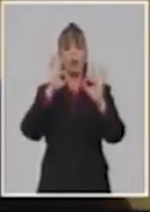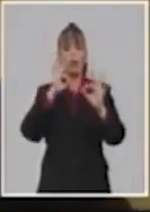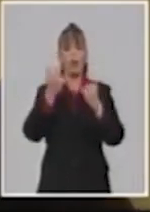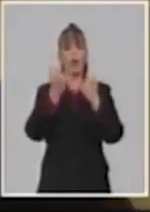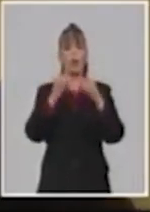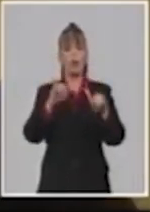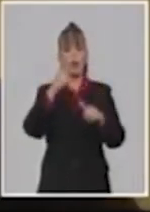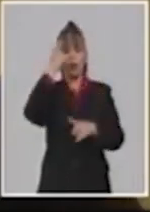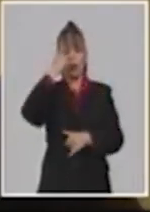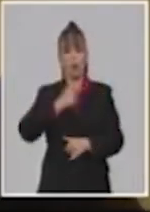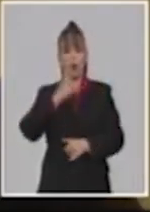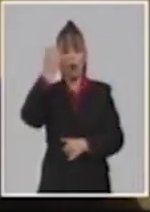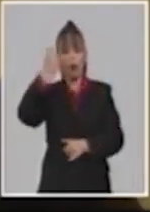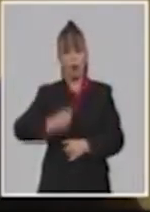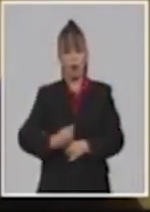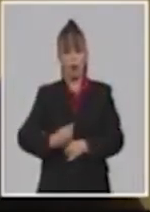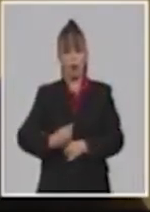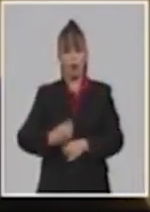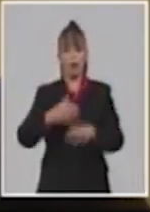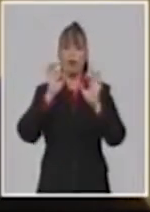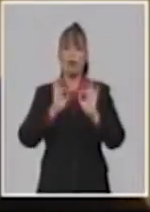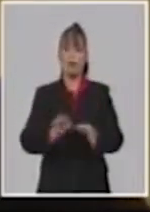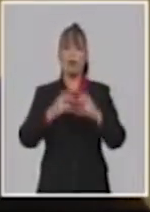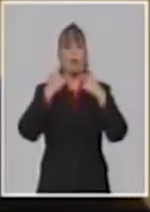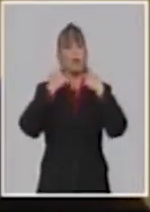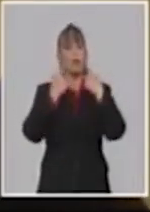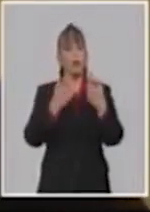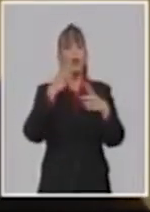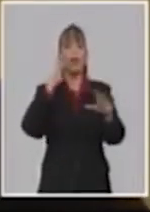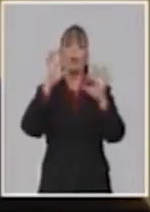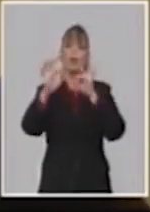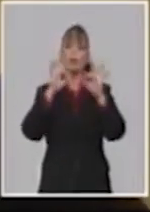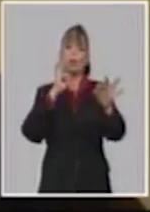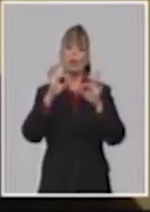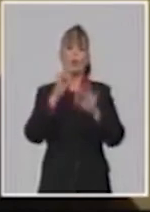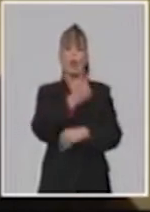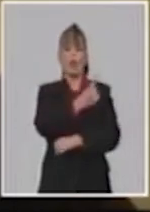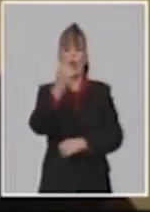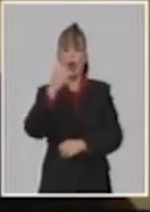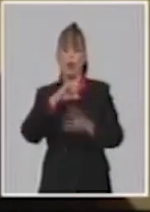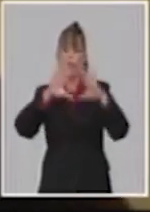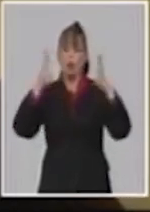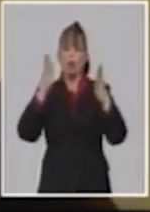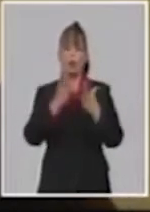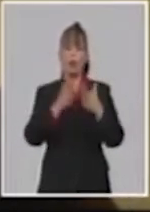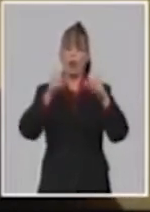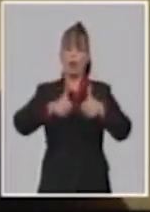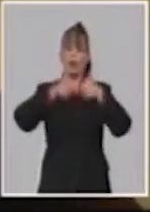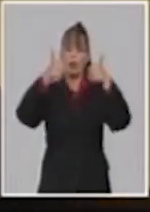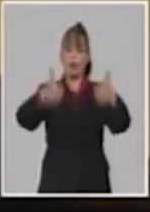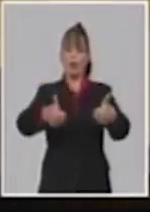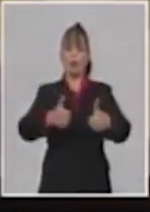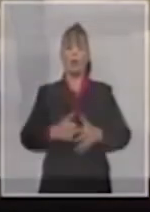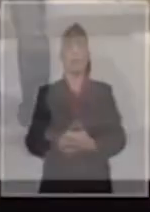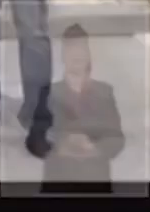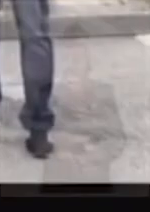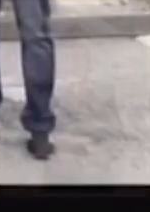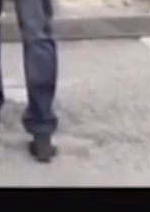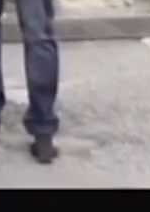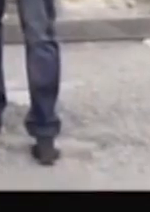más importante, la protección de cada colaborador para regresar todo y regresar bien.